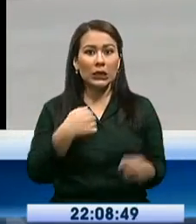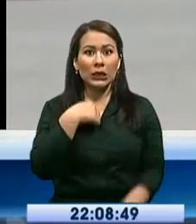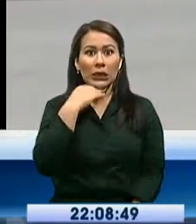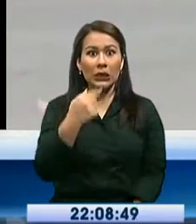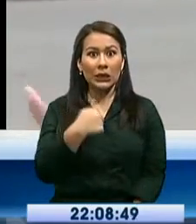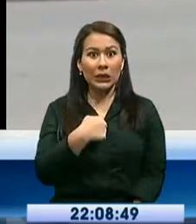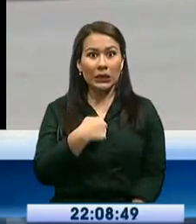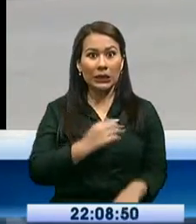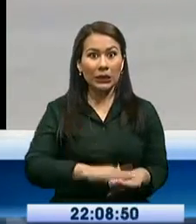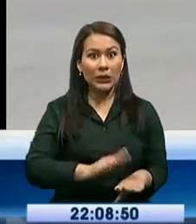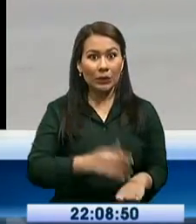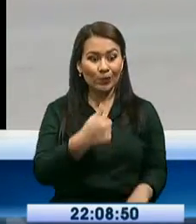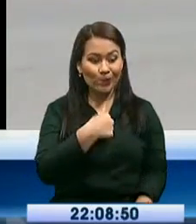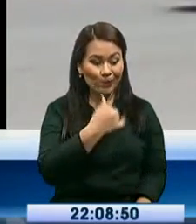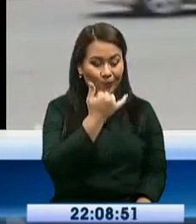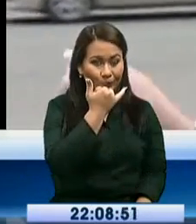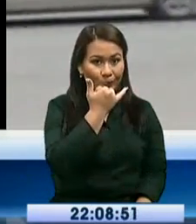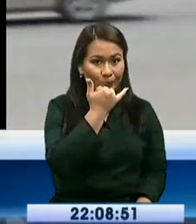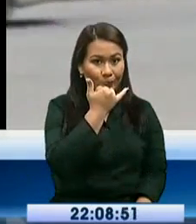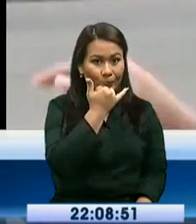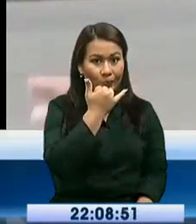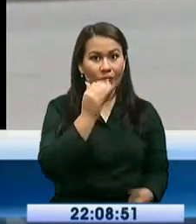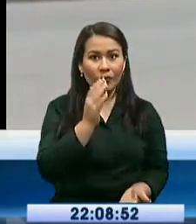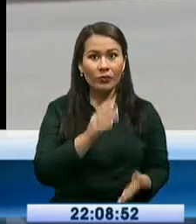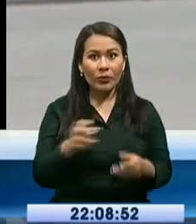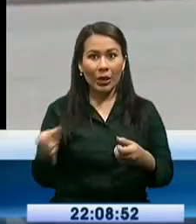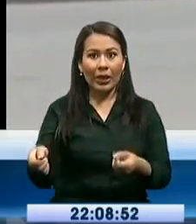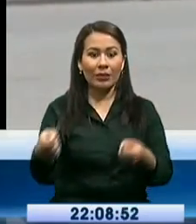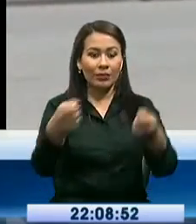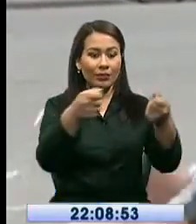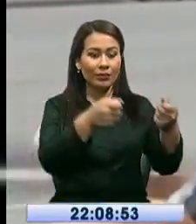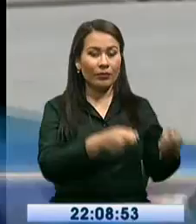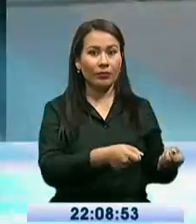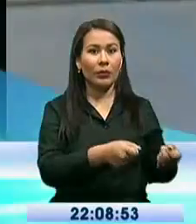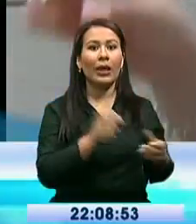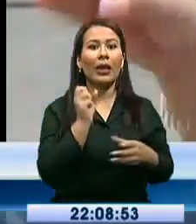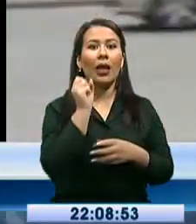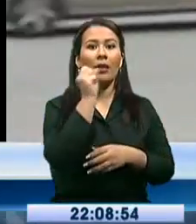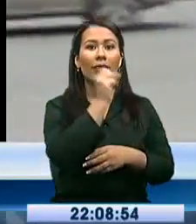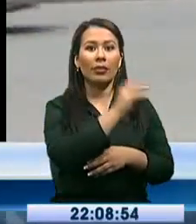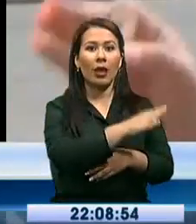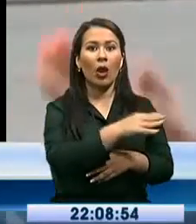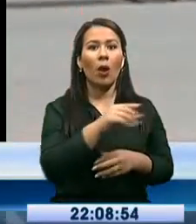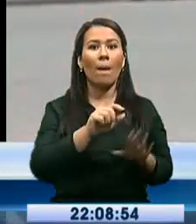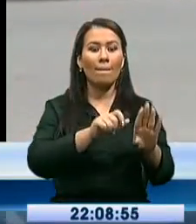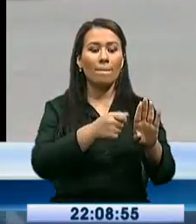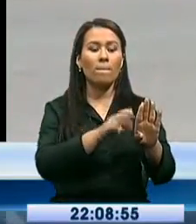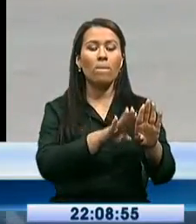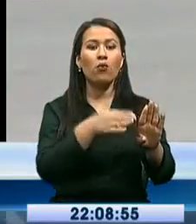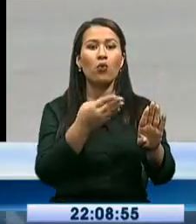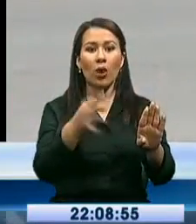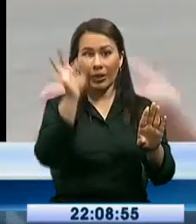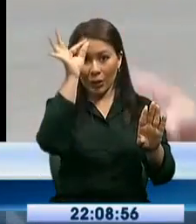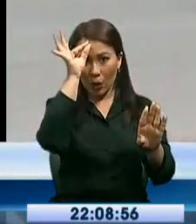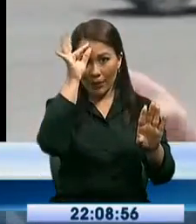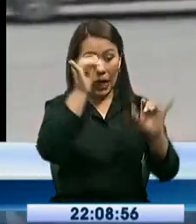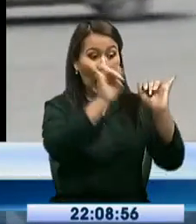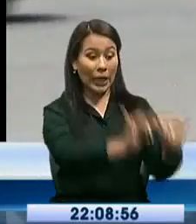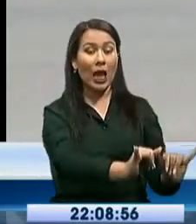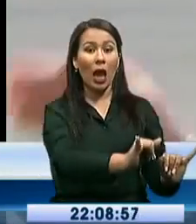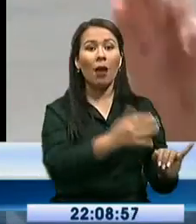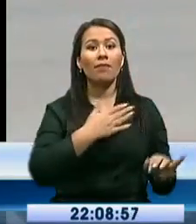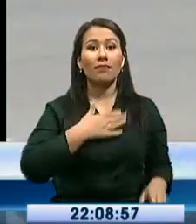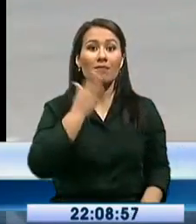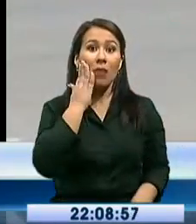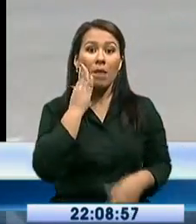él, que no estaba correcto lo que hizo, la cogió y la subió en el carro a mi mamá y la llevó hasta la puerta del hospital. Y de ahí mi mamá,